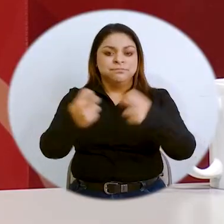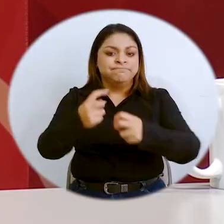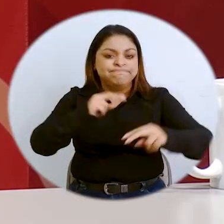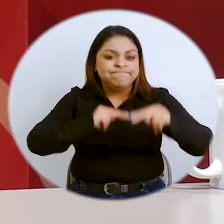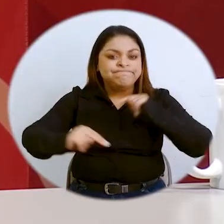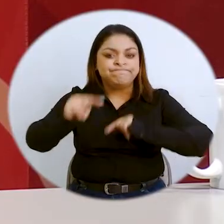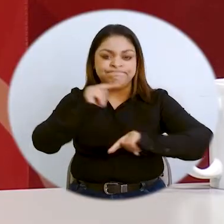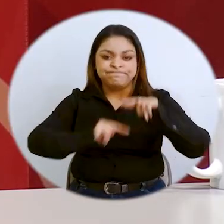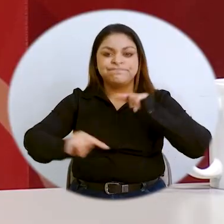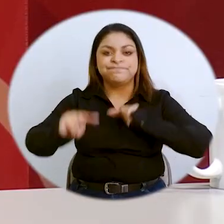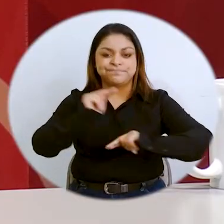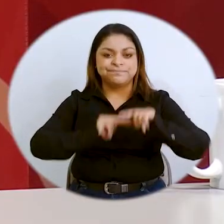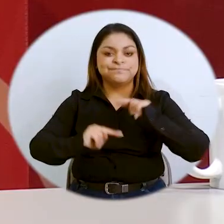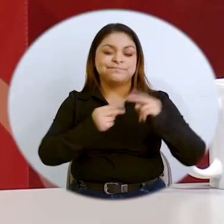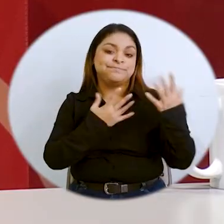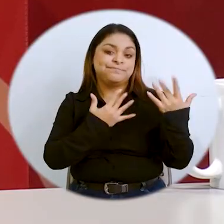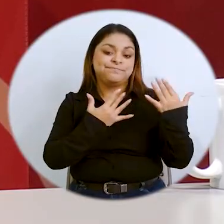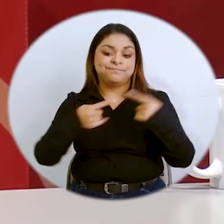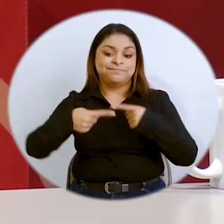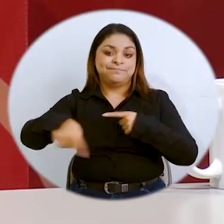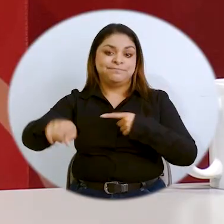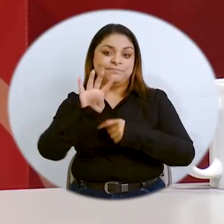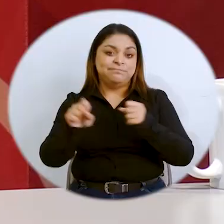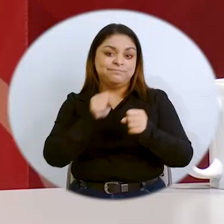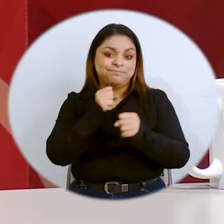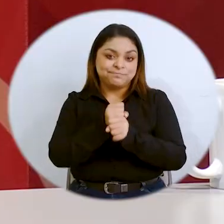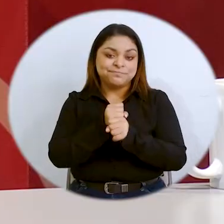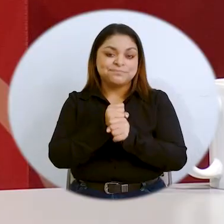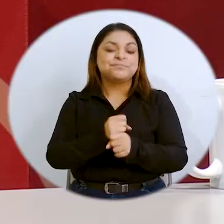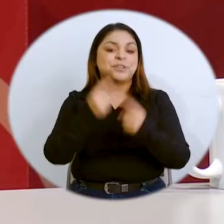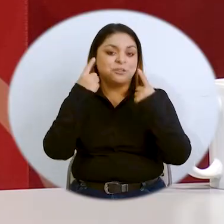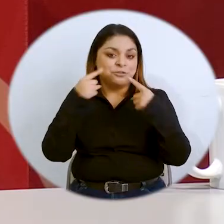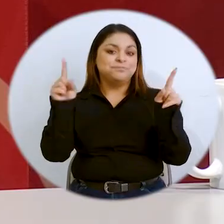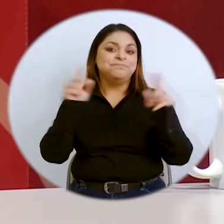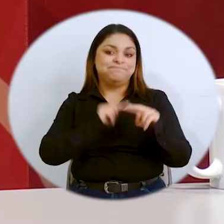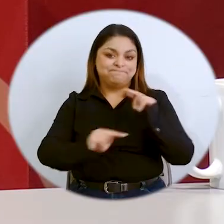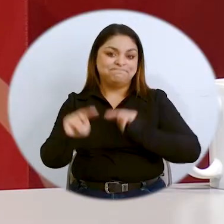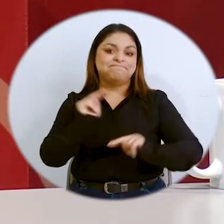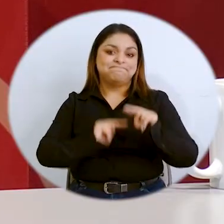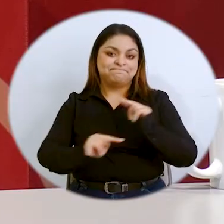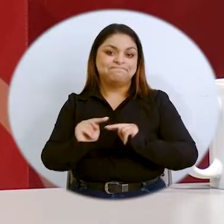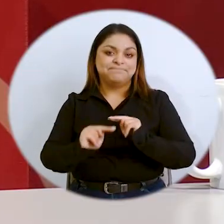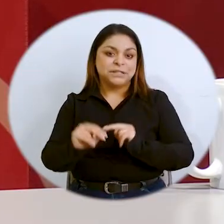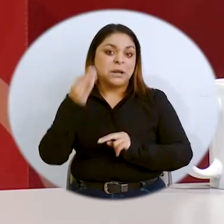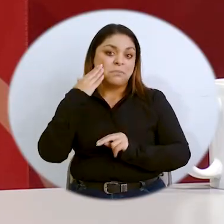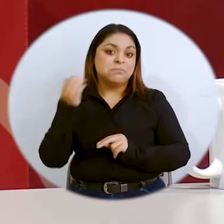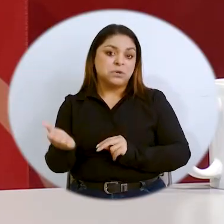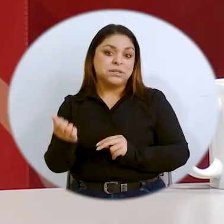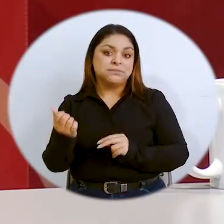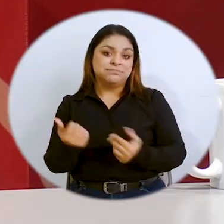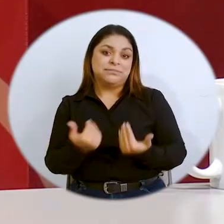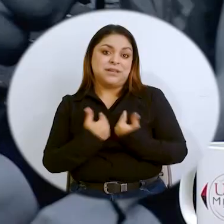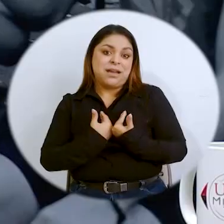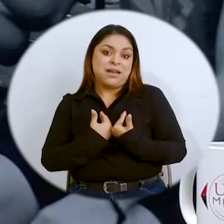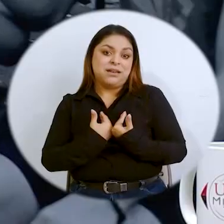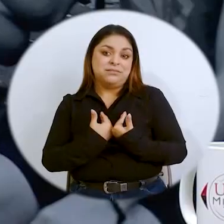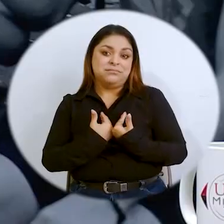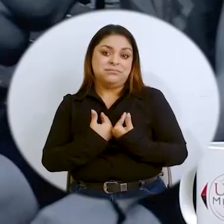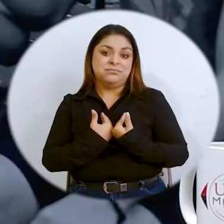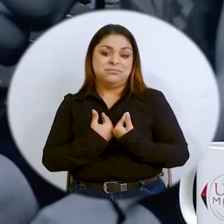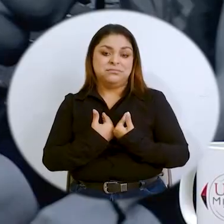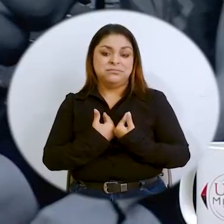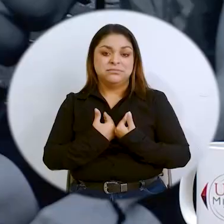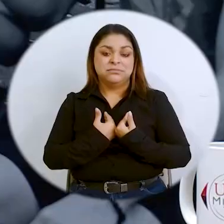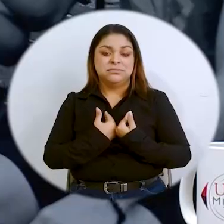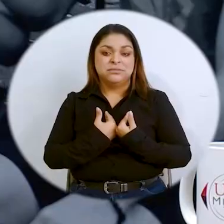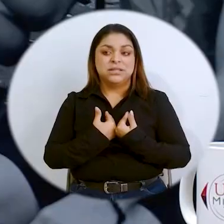sentarse a negociar, ¿verdad? Y esperemos que en estos próximos 4 años sí se dé esa negociación, ¿verdad? Porque